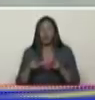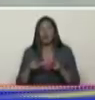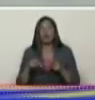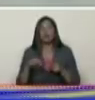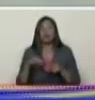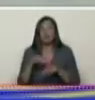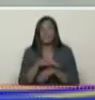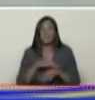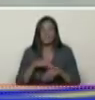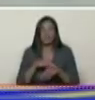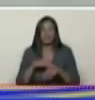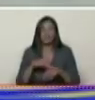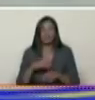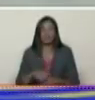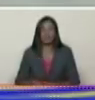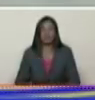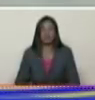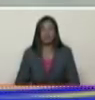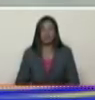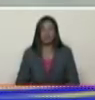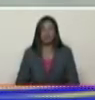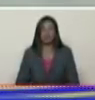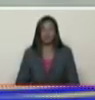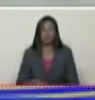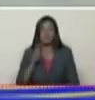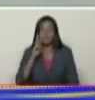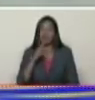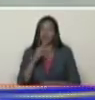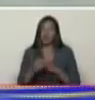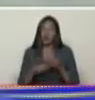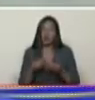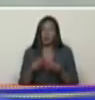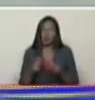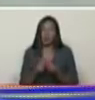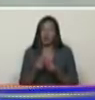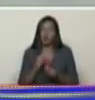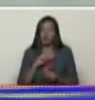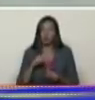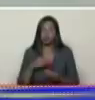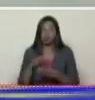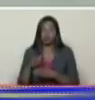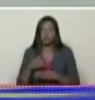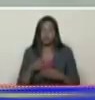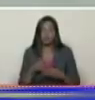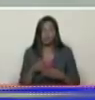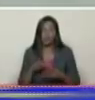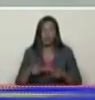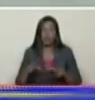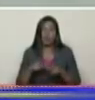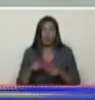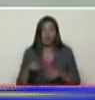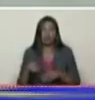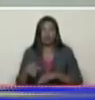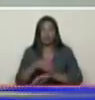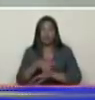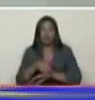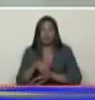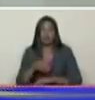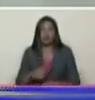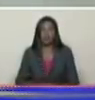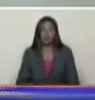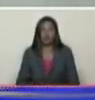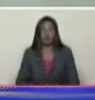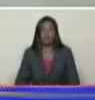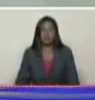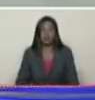su entorno, y la línea que tiene que ver con los compatriotas que están en situación de calle. Ya tienen un